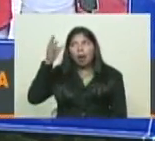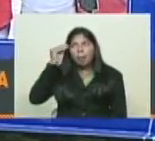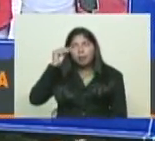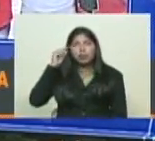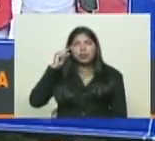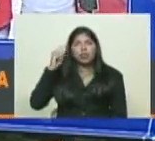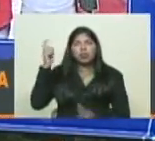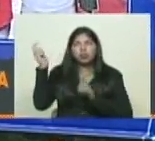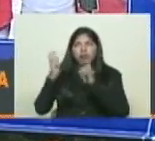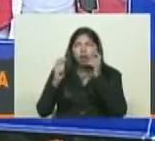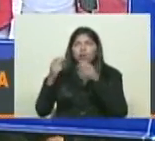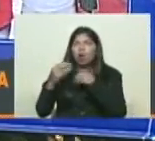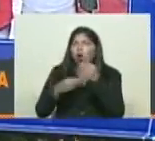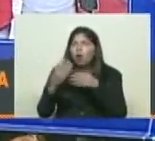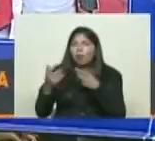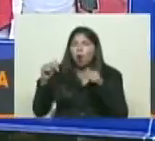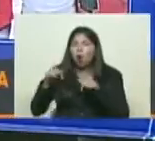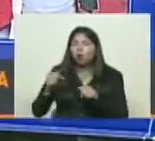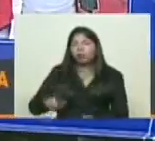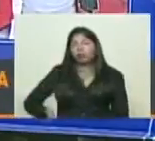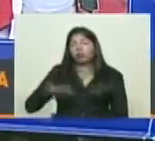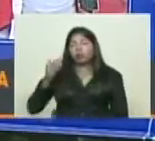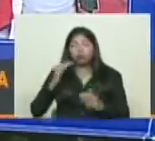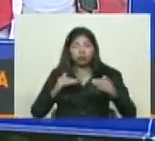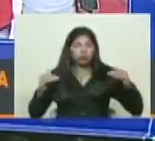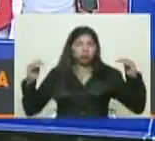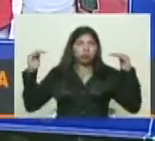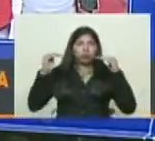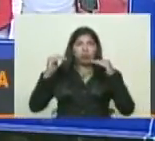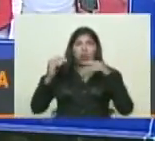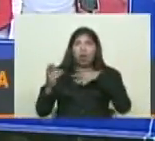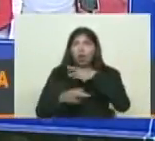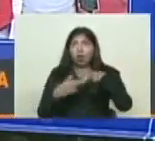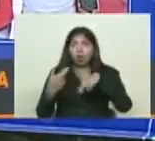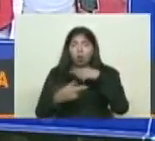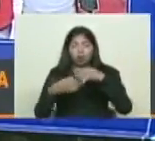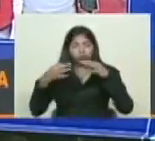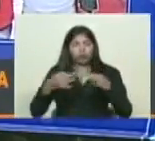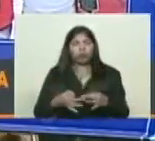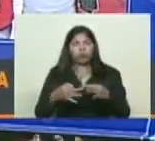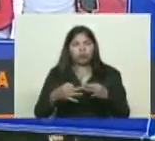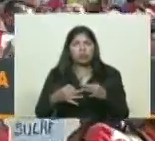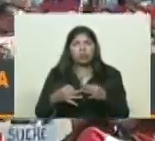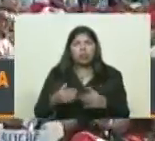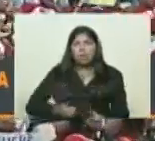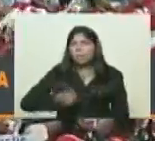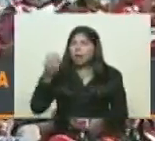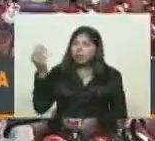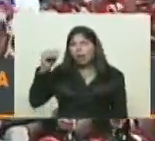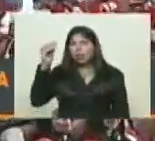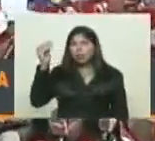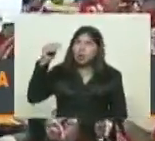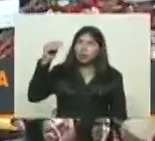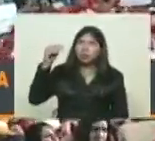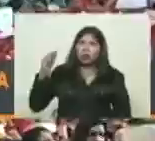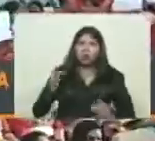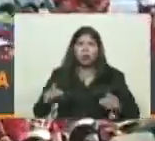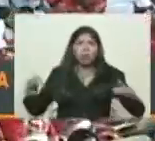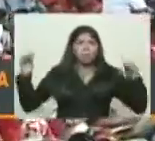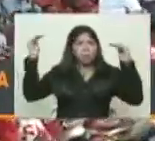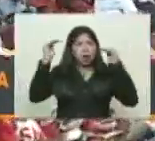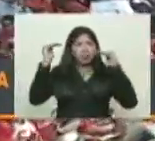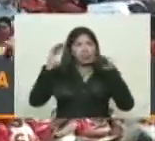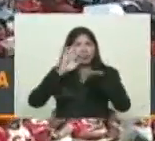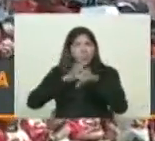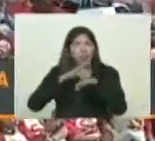tiene un valor superior. Hoy formarse como revolucionario, como revolucionaria, tiene un valor superior, porque se hace en medio